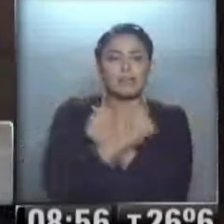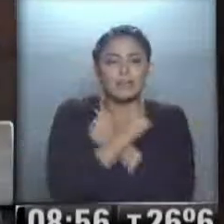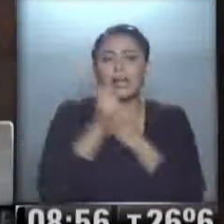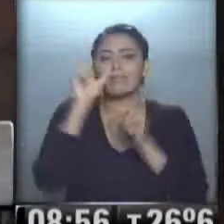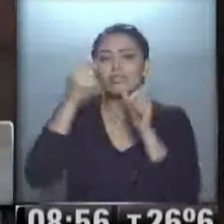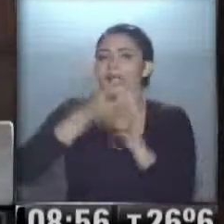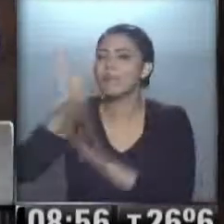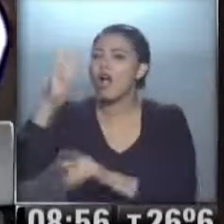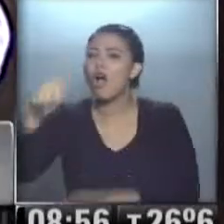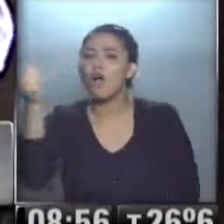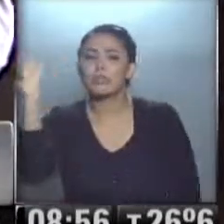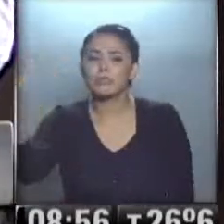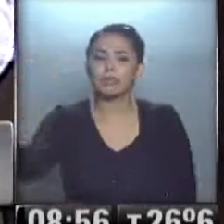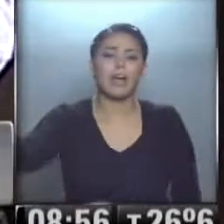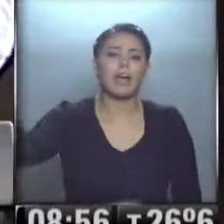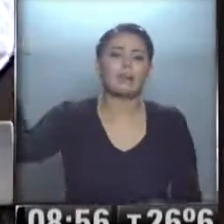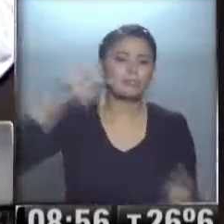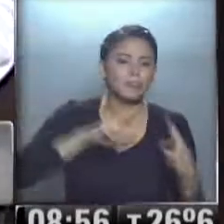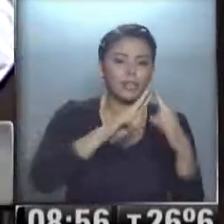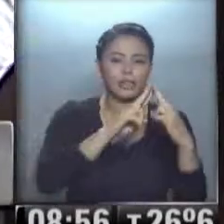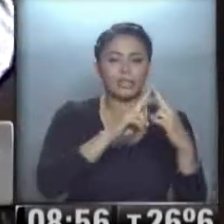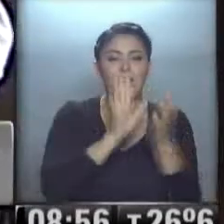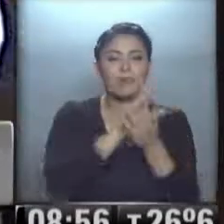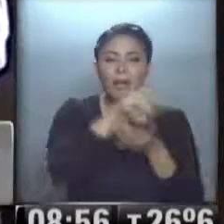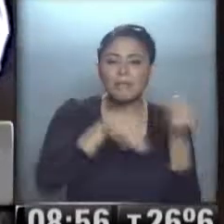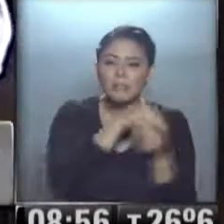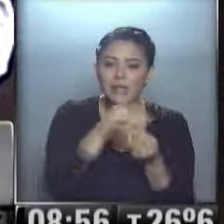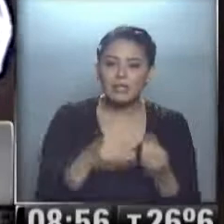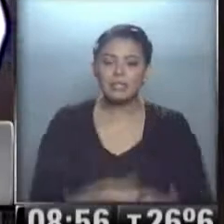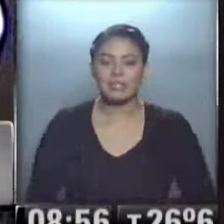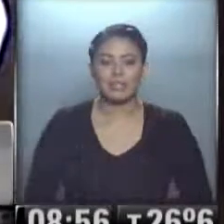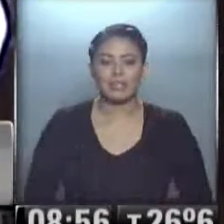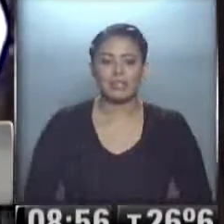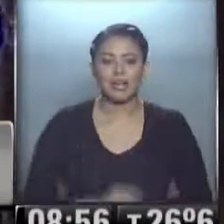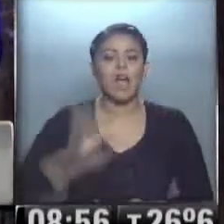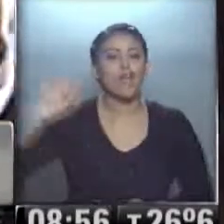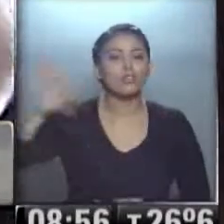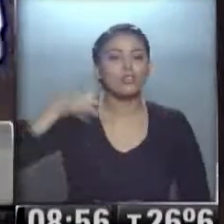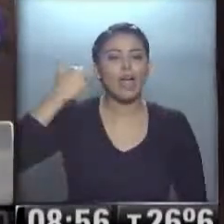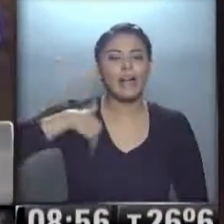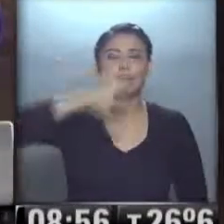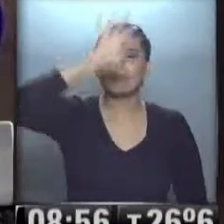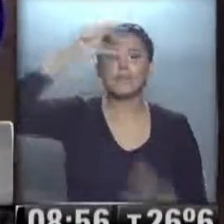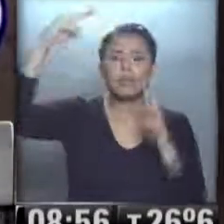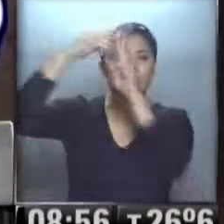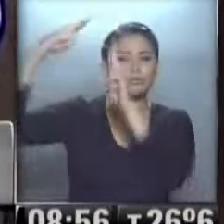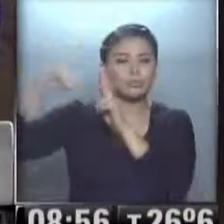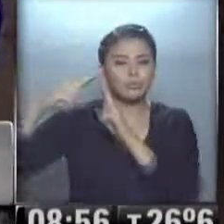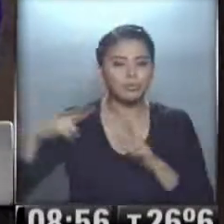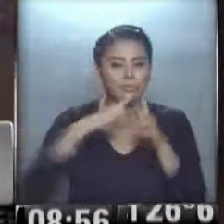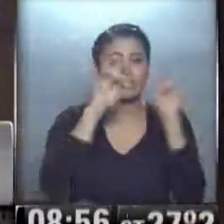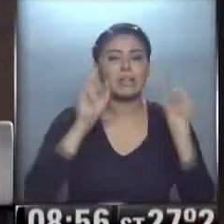gente que se va a gente que se reencuentra con sus familiares queridos a lo largo de todo el país los micros que están saliendo